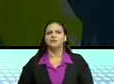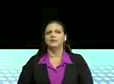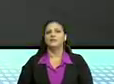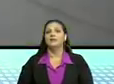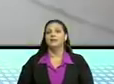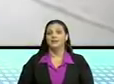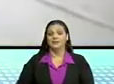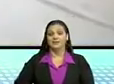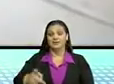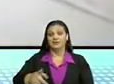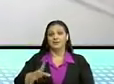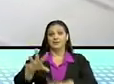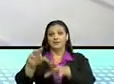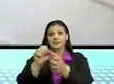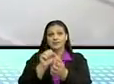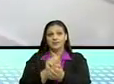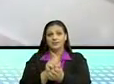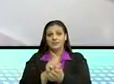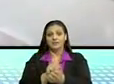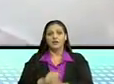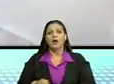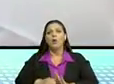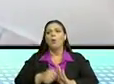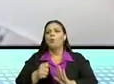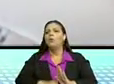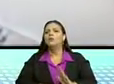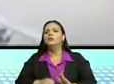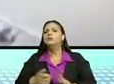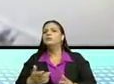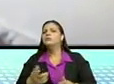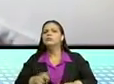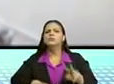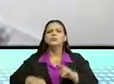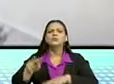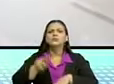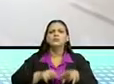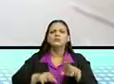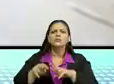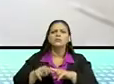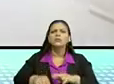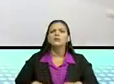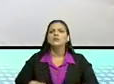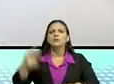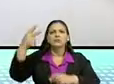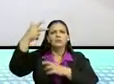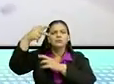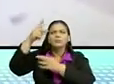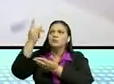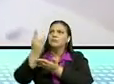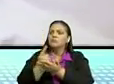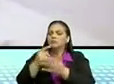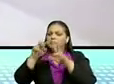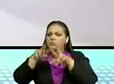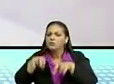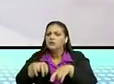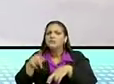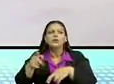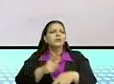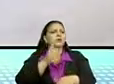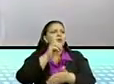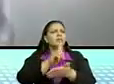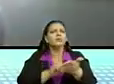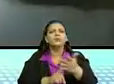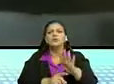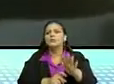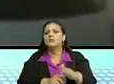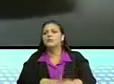dirá, de nada sirvió que me graben las cámaras porque yo vengo, robo, atraco, hago lo que me da la gana. Y la policía